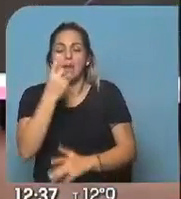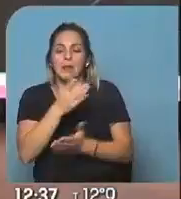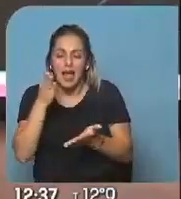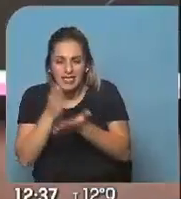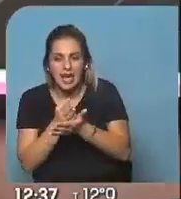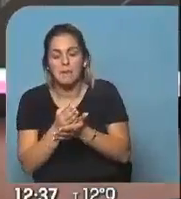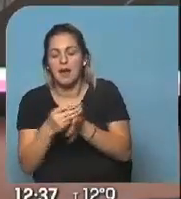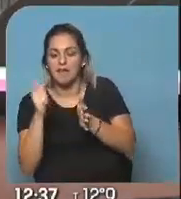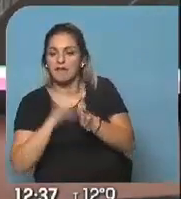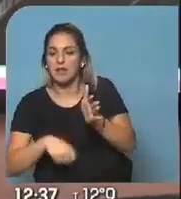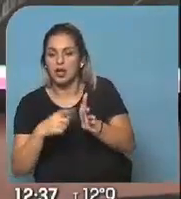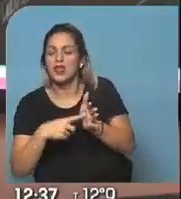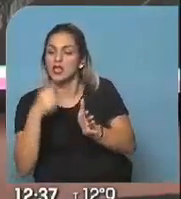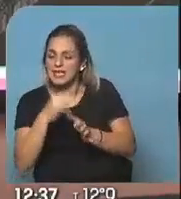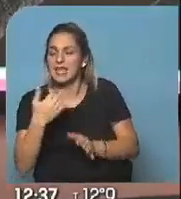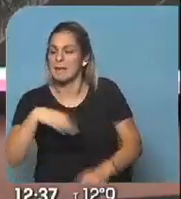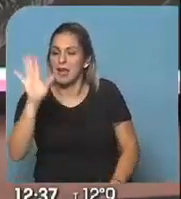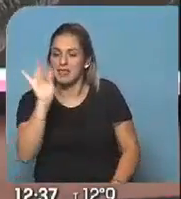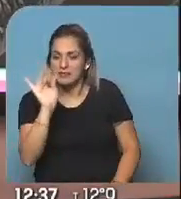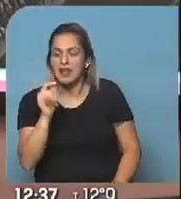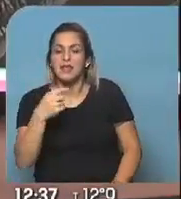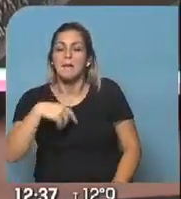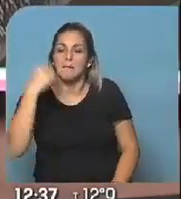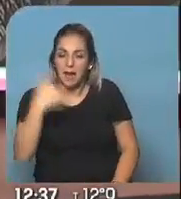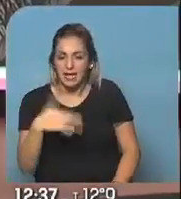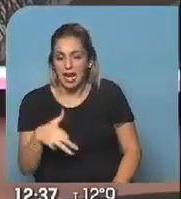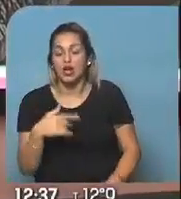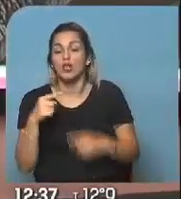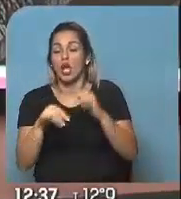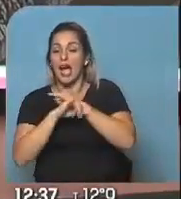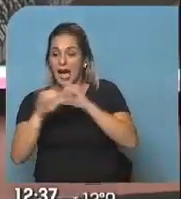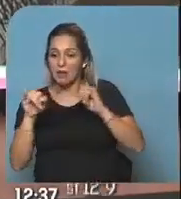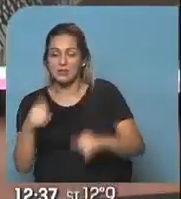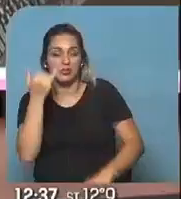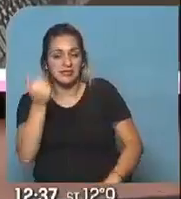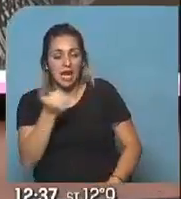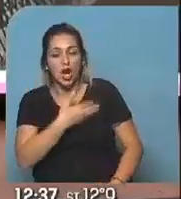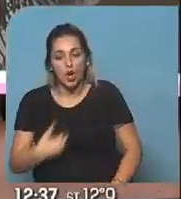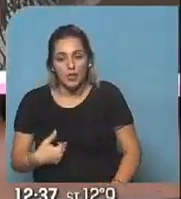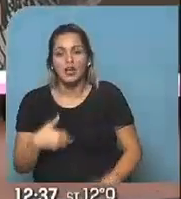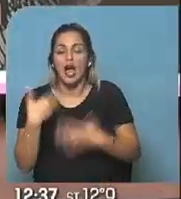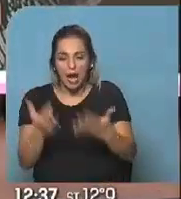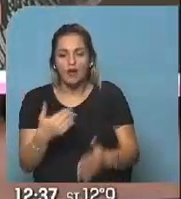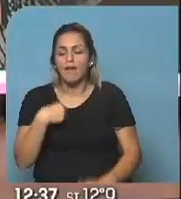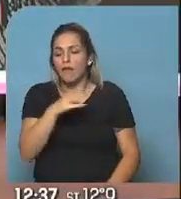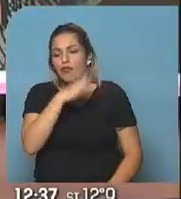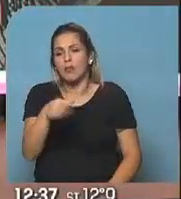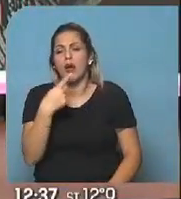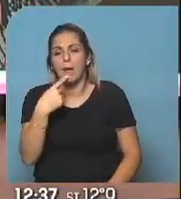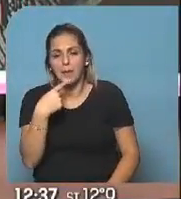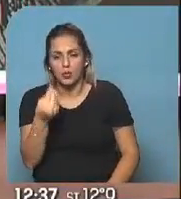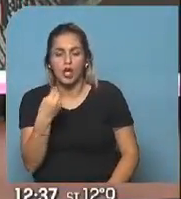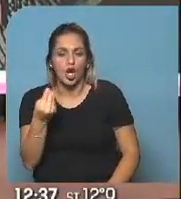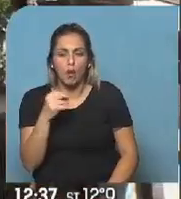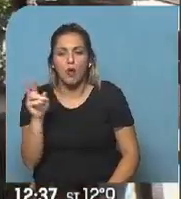contrato, es la más difícil, la más costosa. Y después de estos anuncios que hizo el gobierno de la ciudad, decidimos ir a preguntarles a la Asociación de